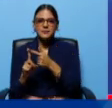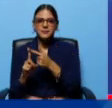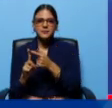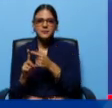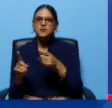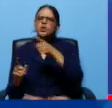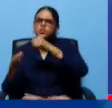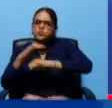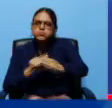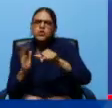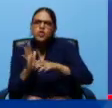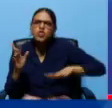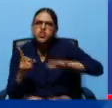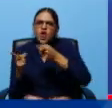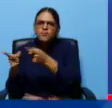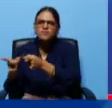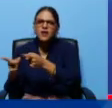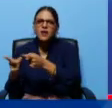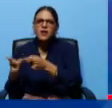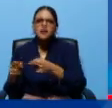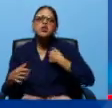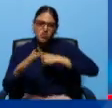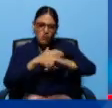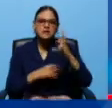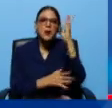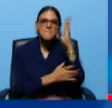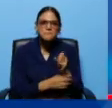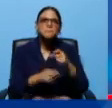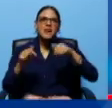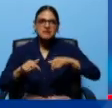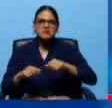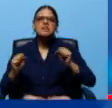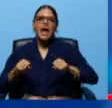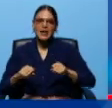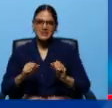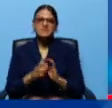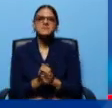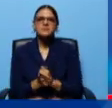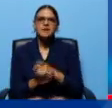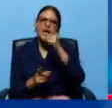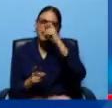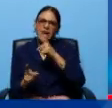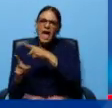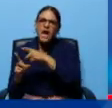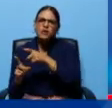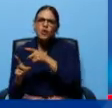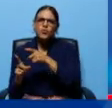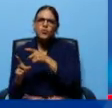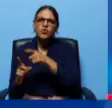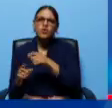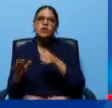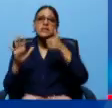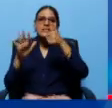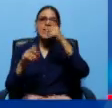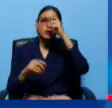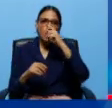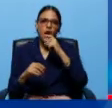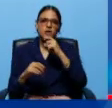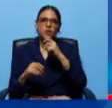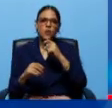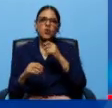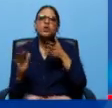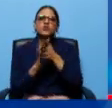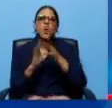¿Dónde naciste tú, Urzimar? Aquí en Petare. En Petare. ¿En qué año estás? En sexto, en la mención